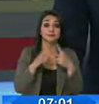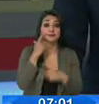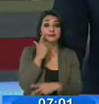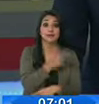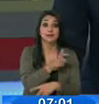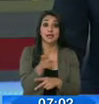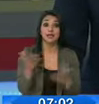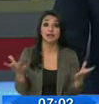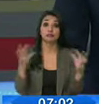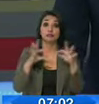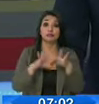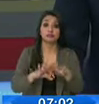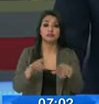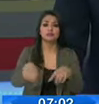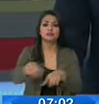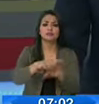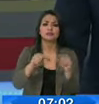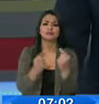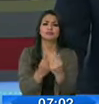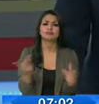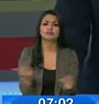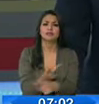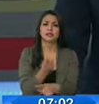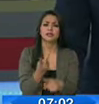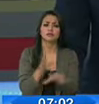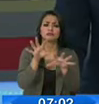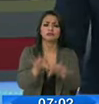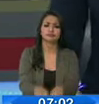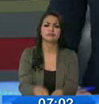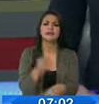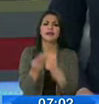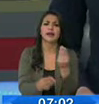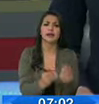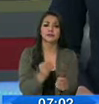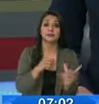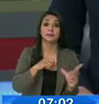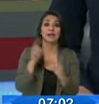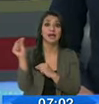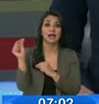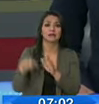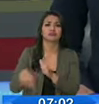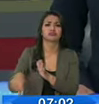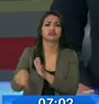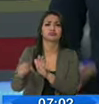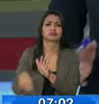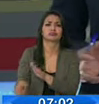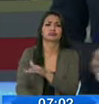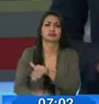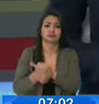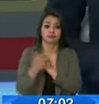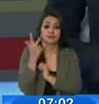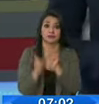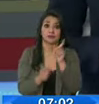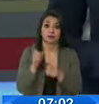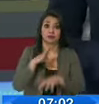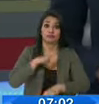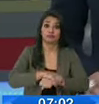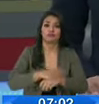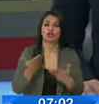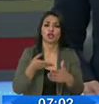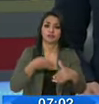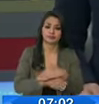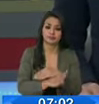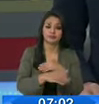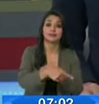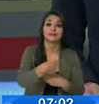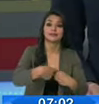la desarticulación de una supuesta organización dedicada al tráfico de migrantes. Para capturar a los 3 sospechosos, los allanamientos se realizaron en Quito y